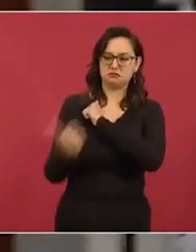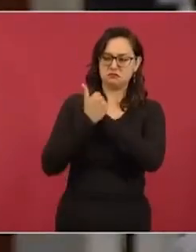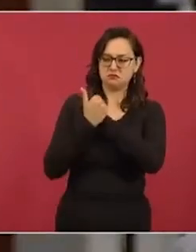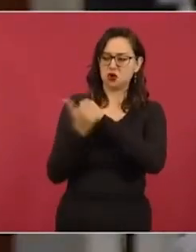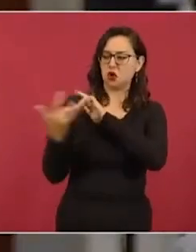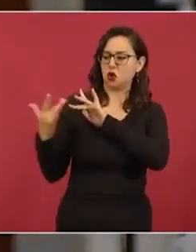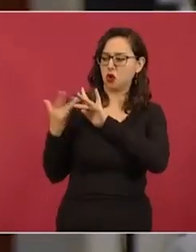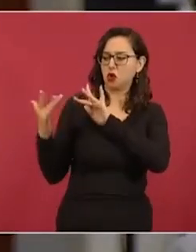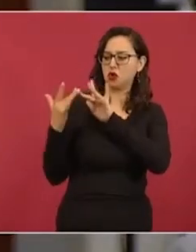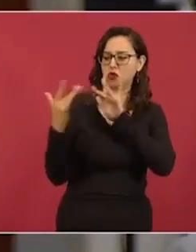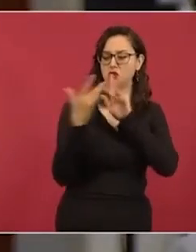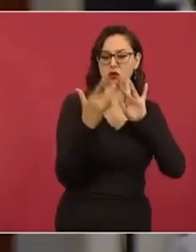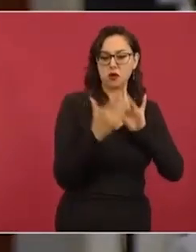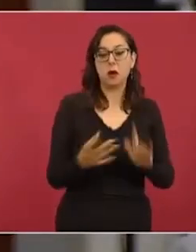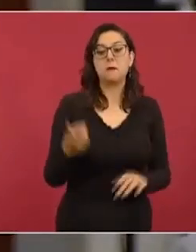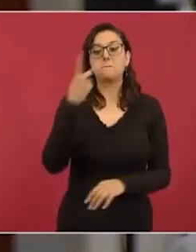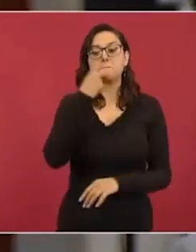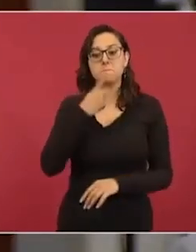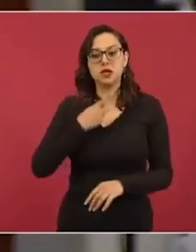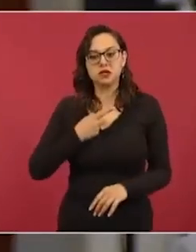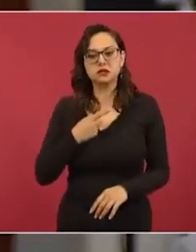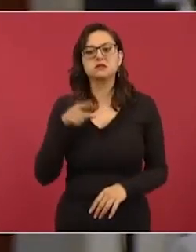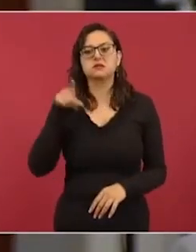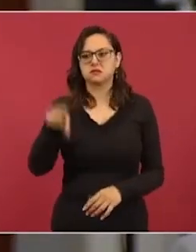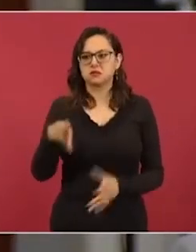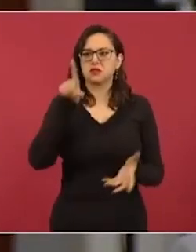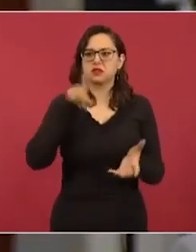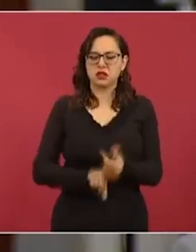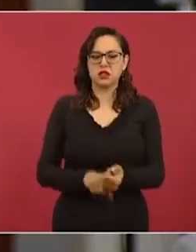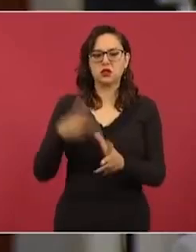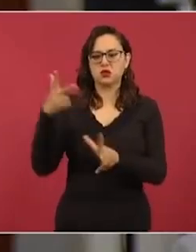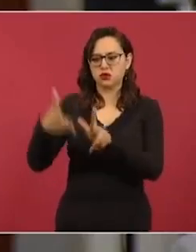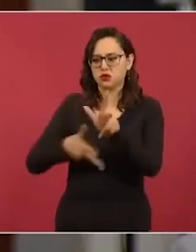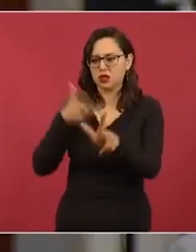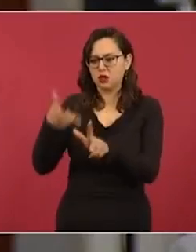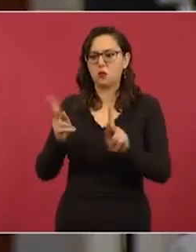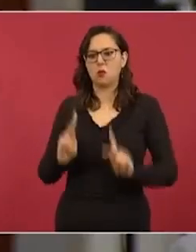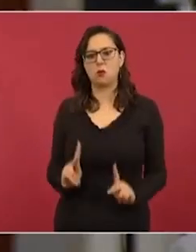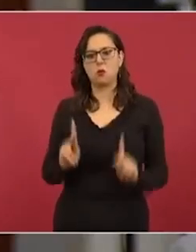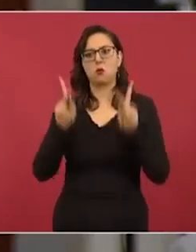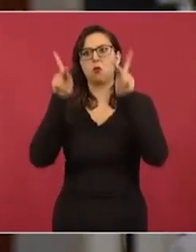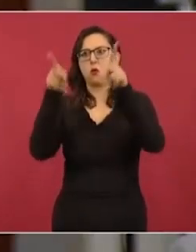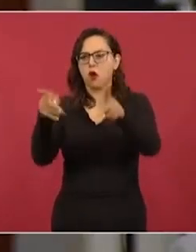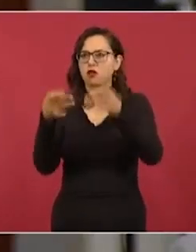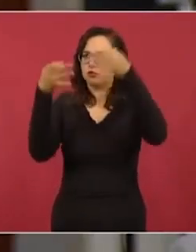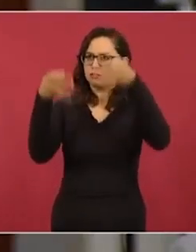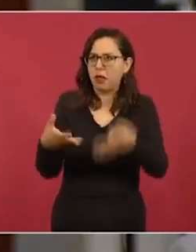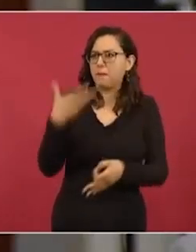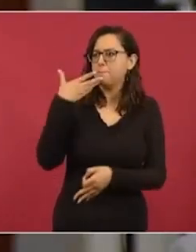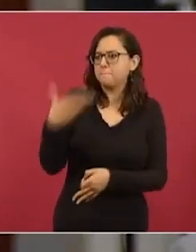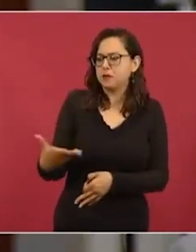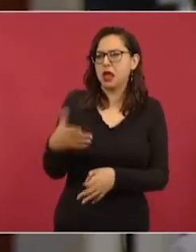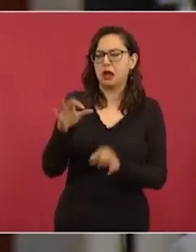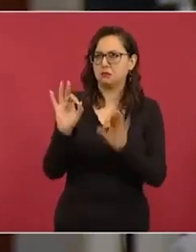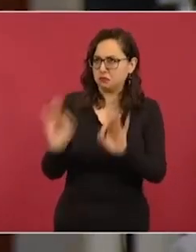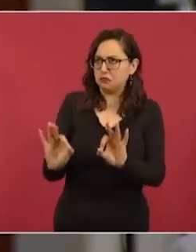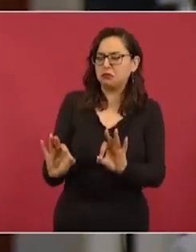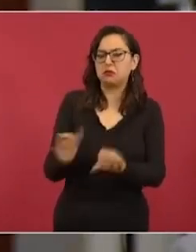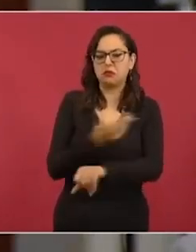hace debidamente con los puentes donde va a pasar el Tren Maya, va a ser una